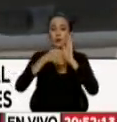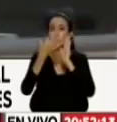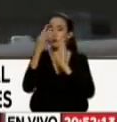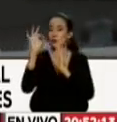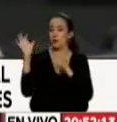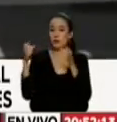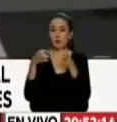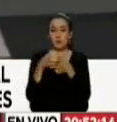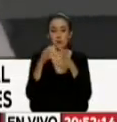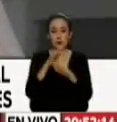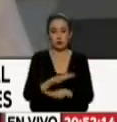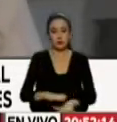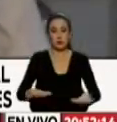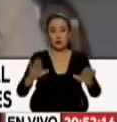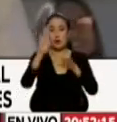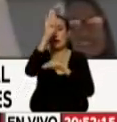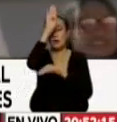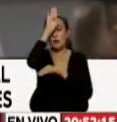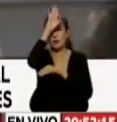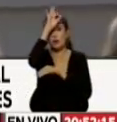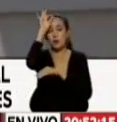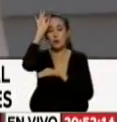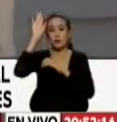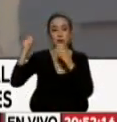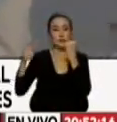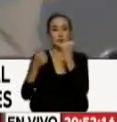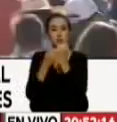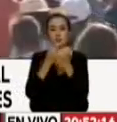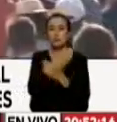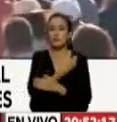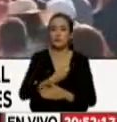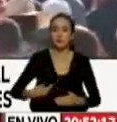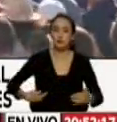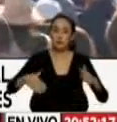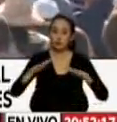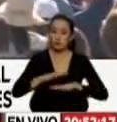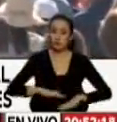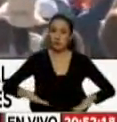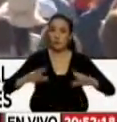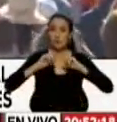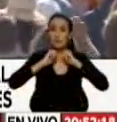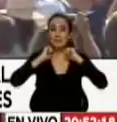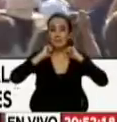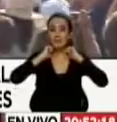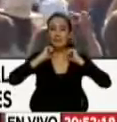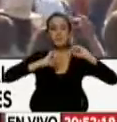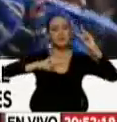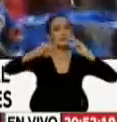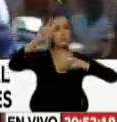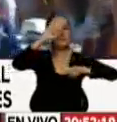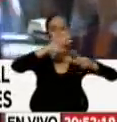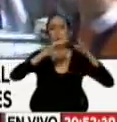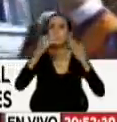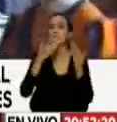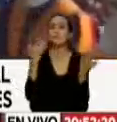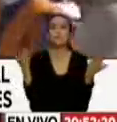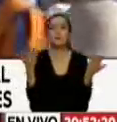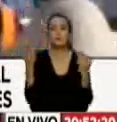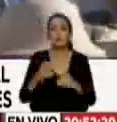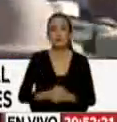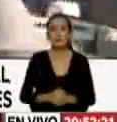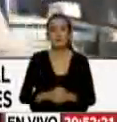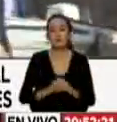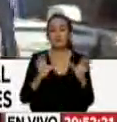va a congregar en el Vaticano a todos los presidentes de las conferencias episcopales para analizar cuál es la situación.